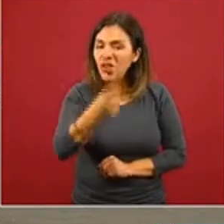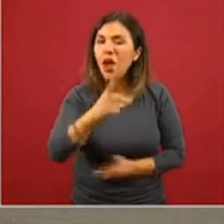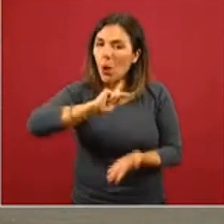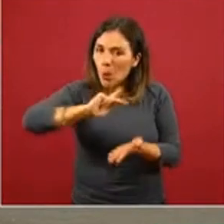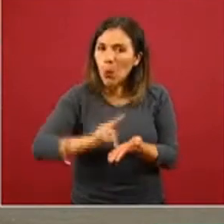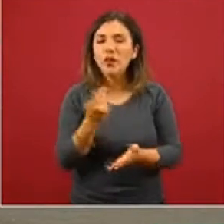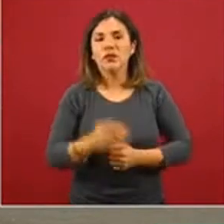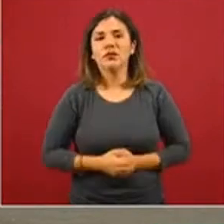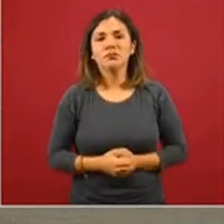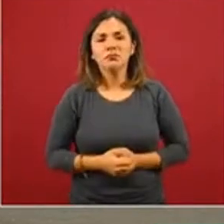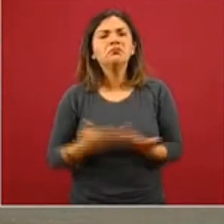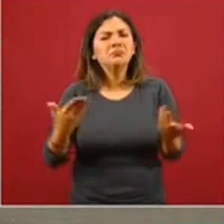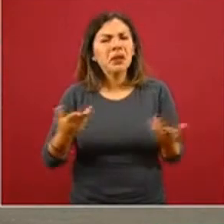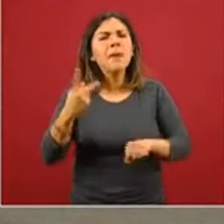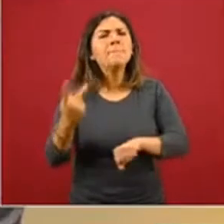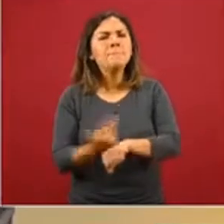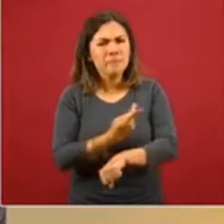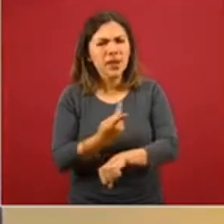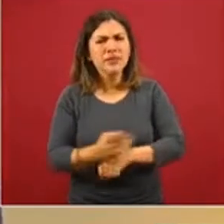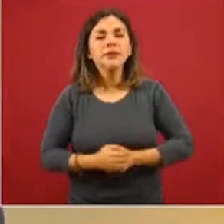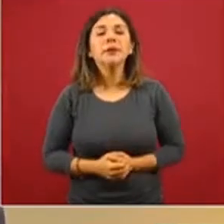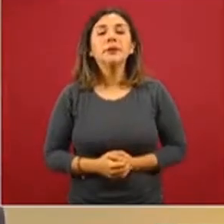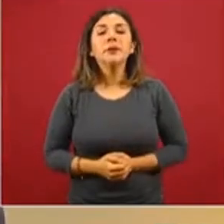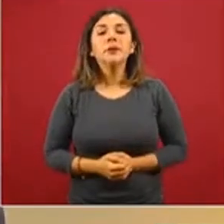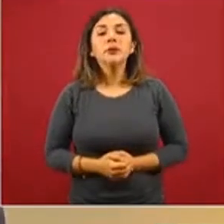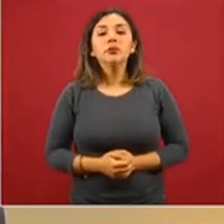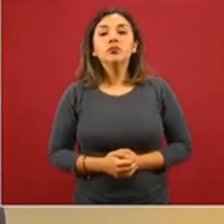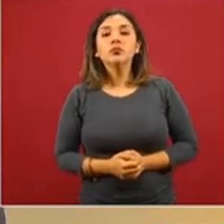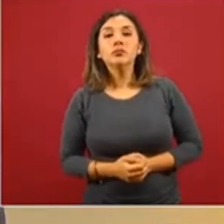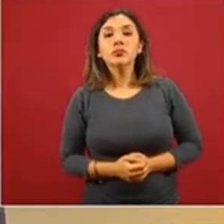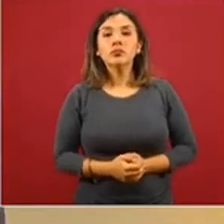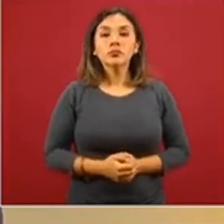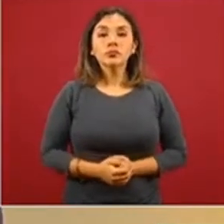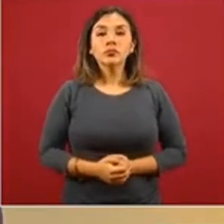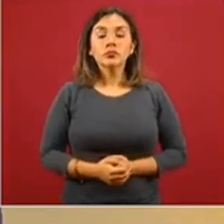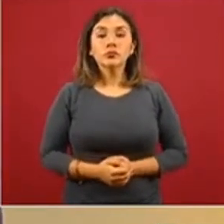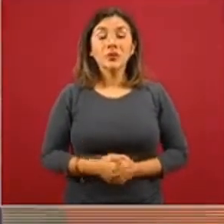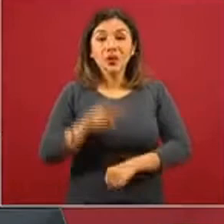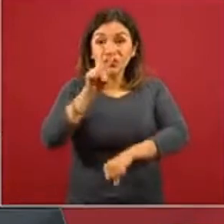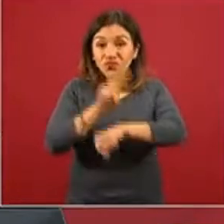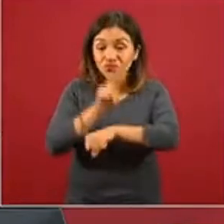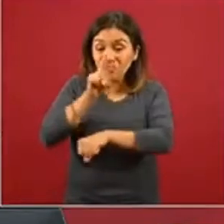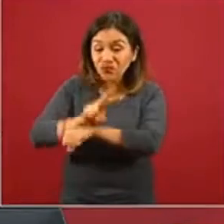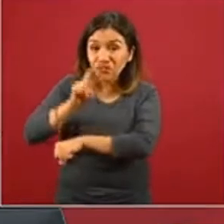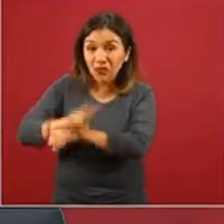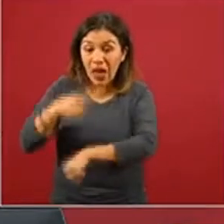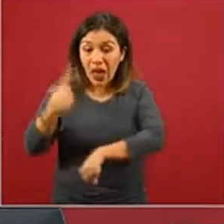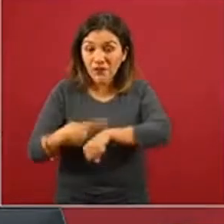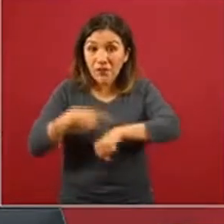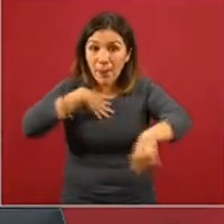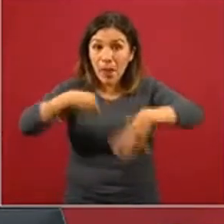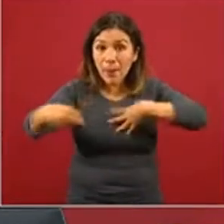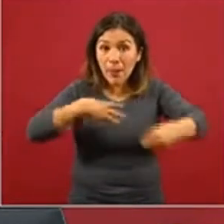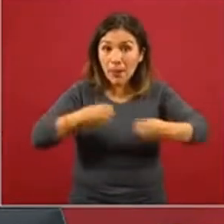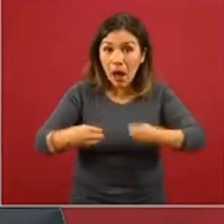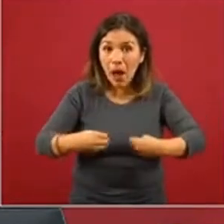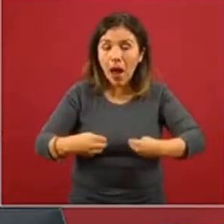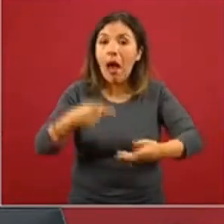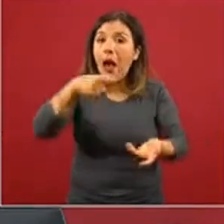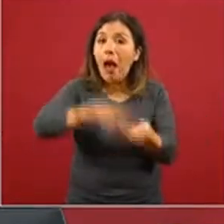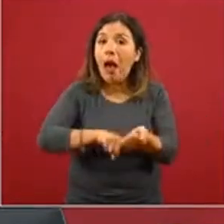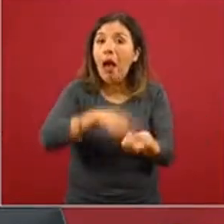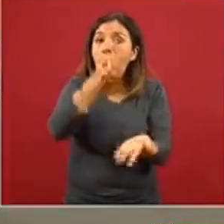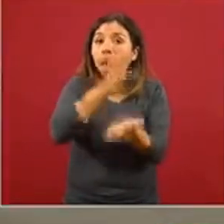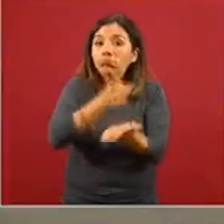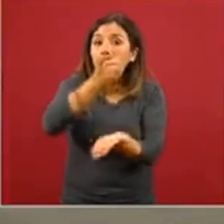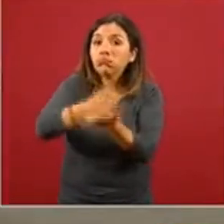decir. ¿Cuál es la situación? La vigilancia epidemiológica identifica, es